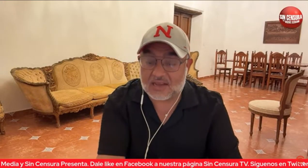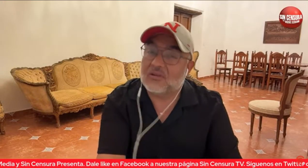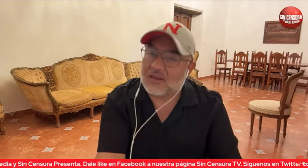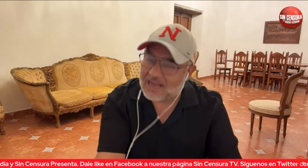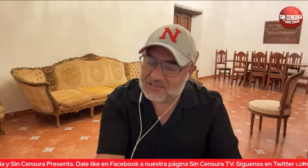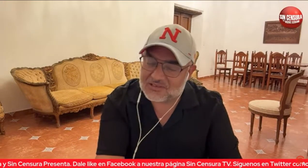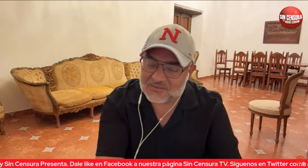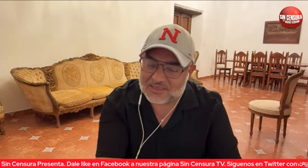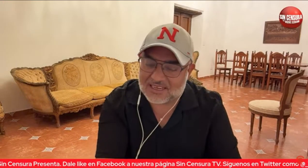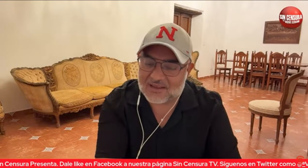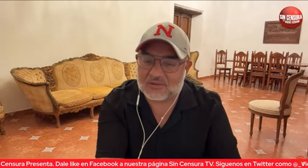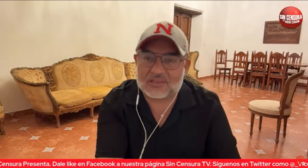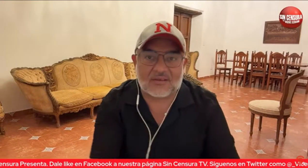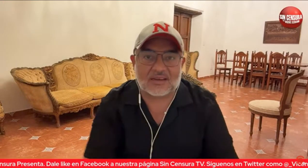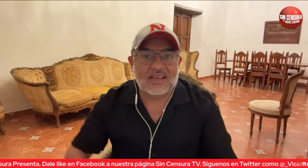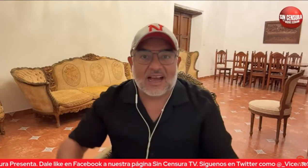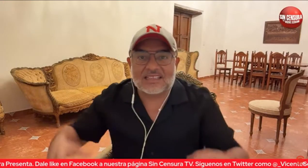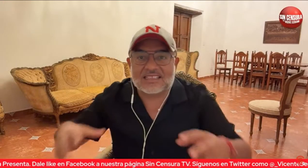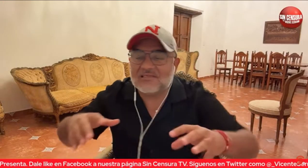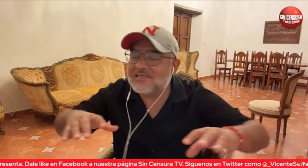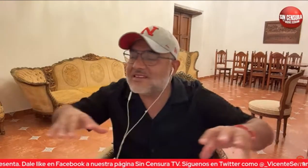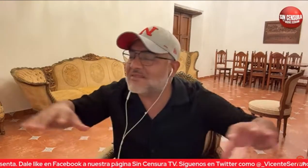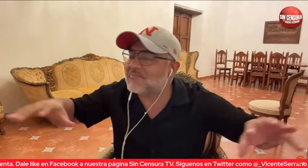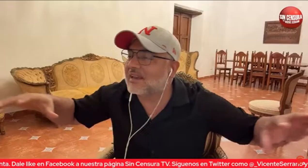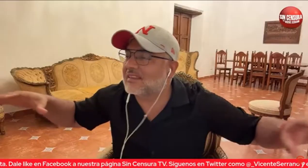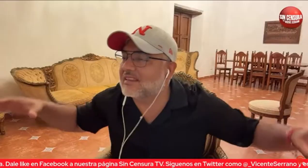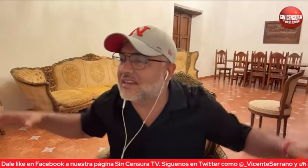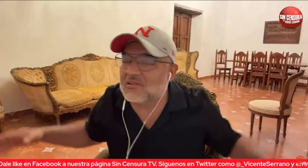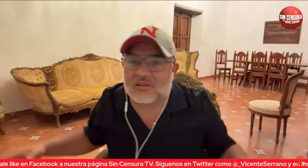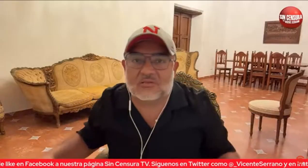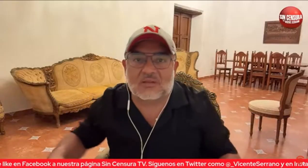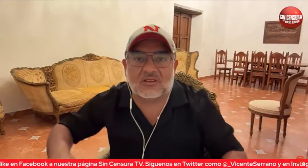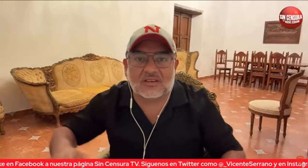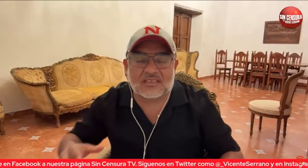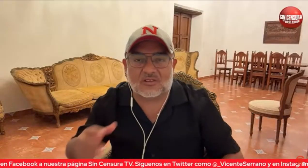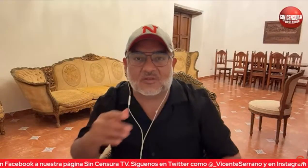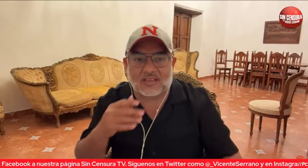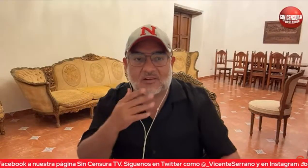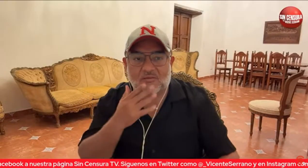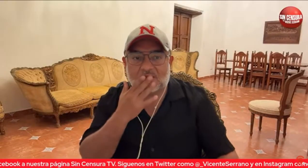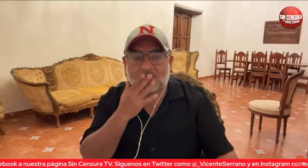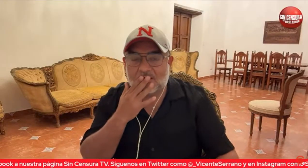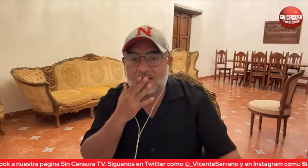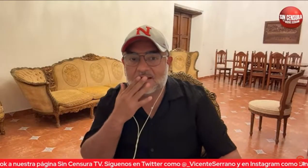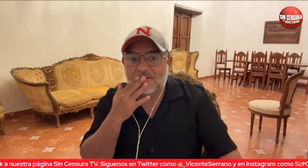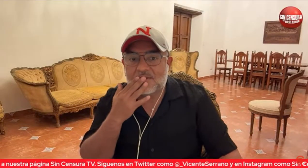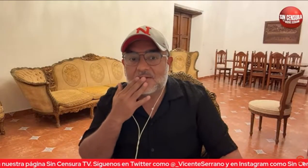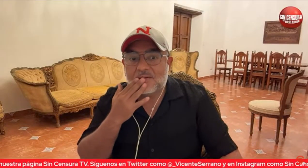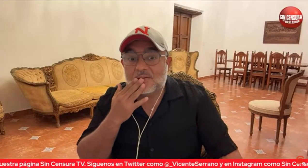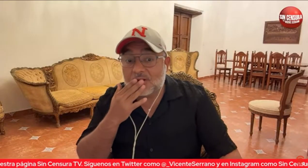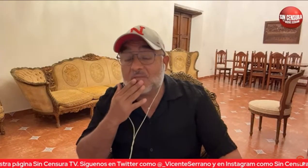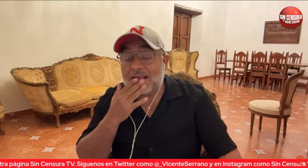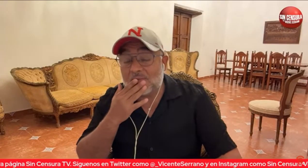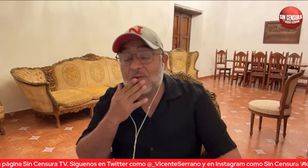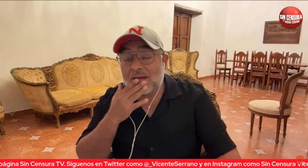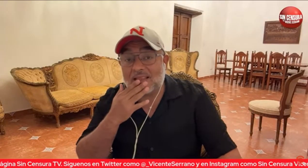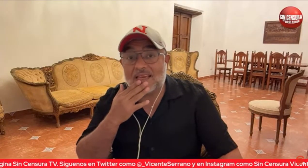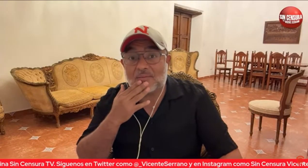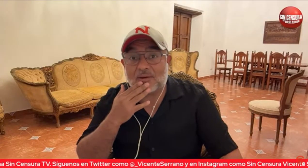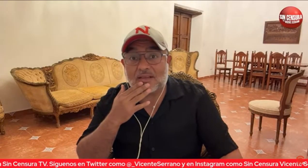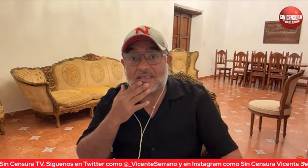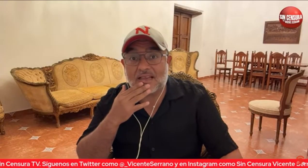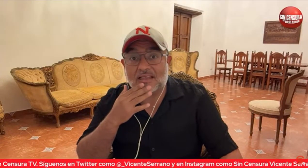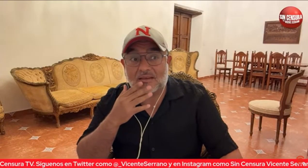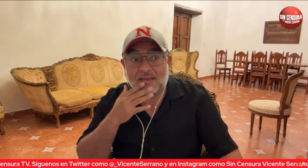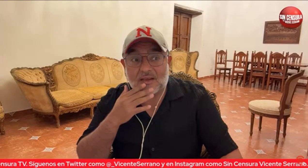año de Hidalgo, a eso se me hace que le apostaban, a ser un repartidero de los millones de los fideicomisos, fue un muy mal